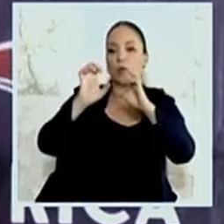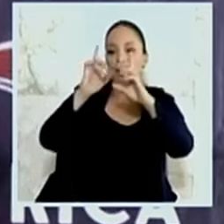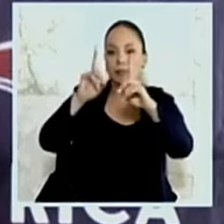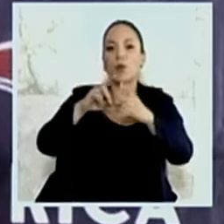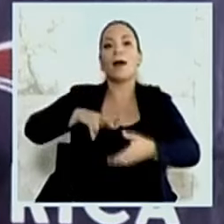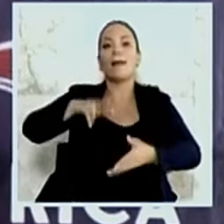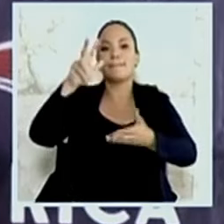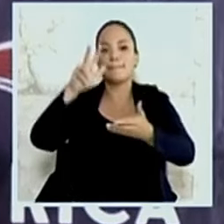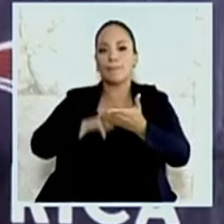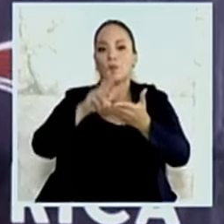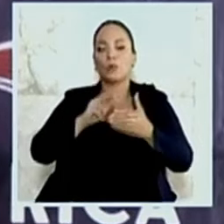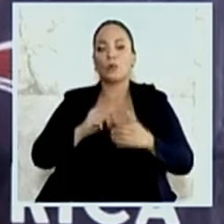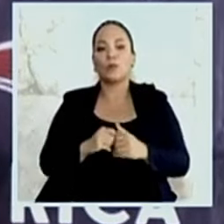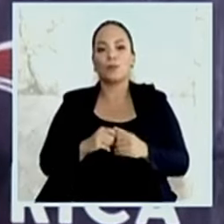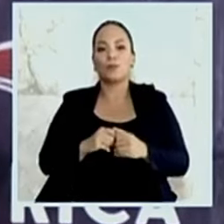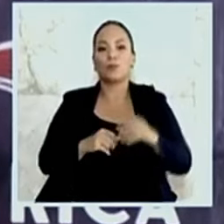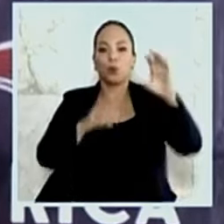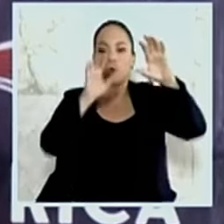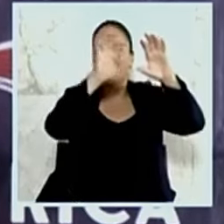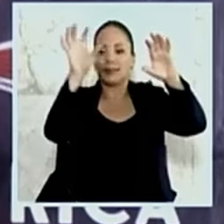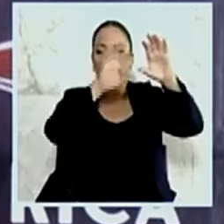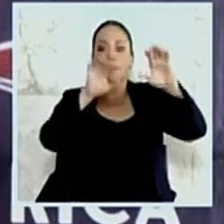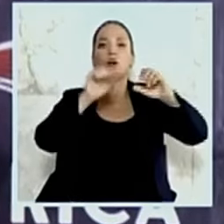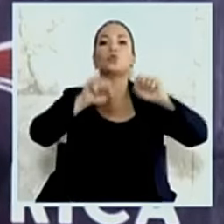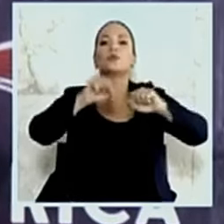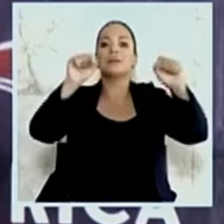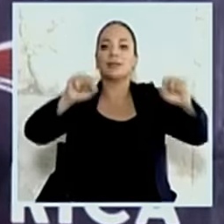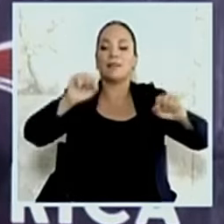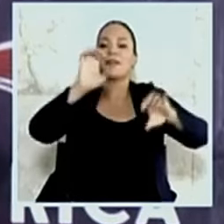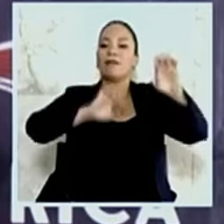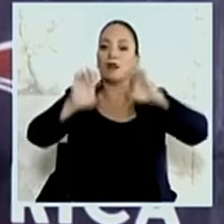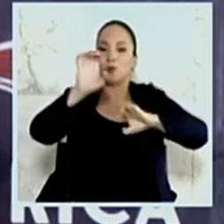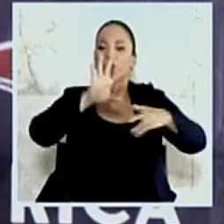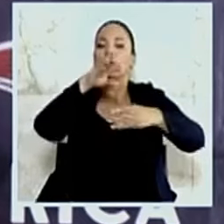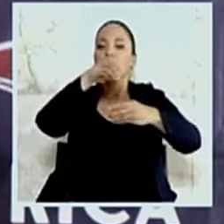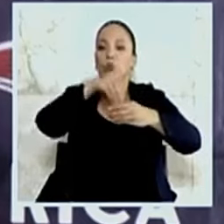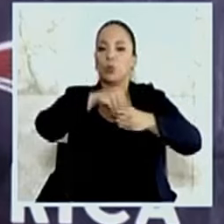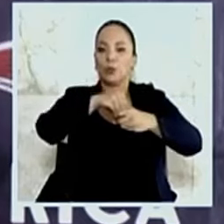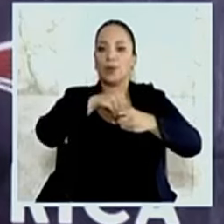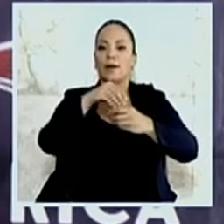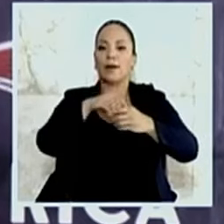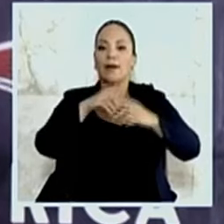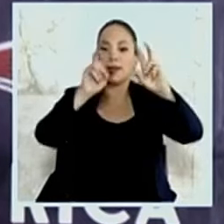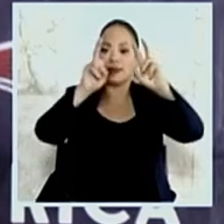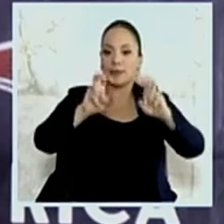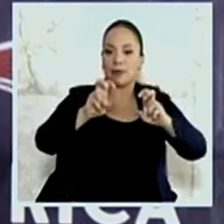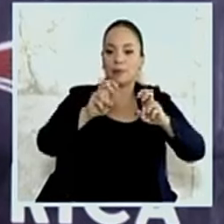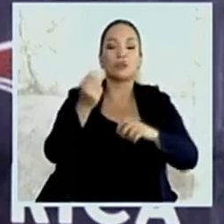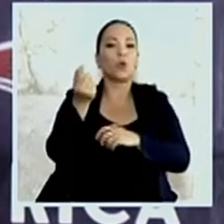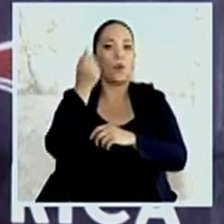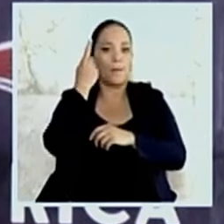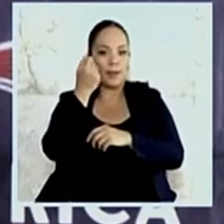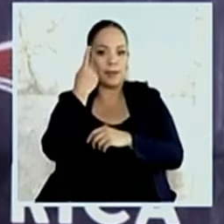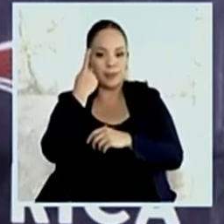certero de qué era lo que estaba haciendo falta reforzar. El Consejo Superior de Educación